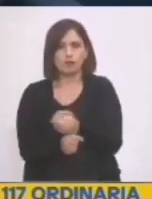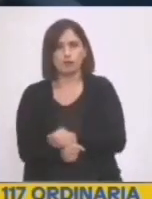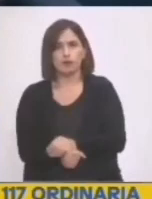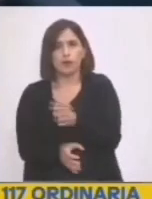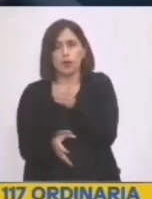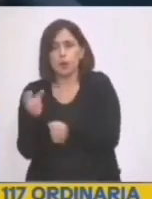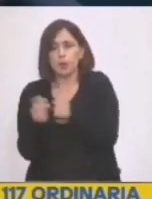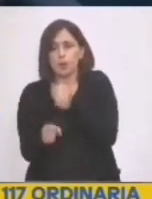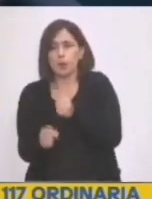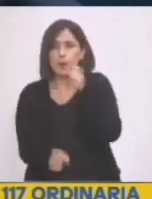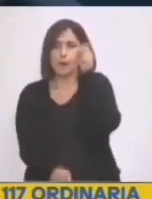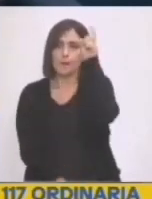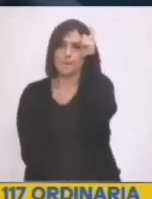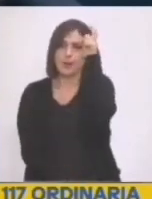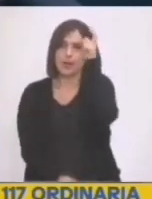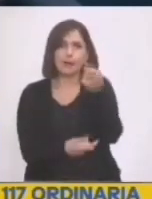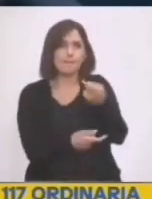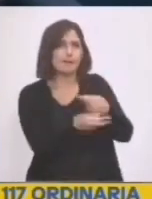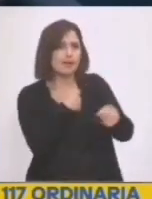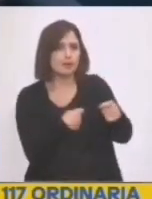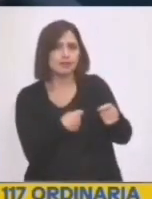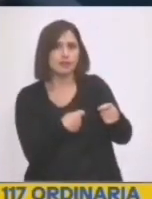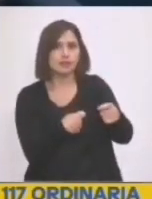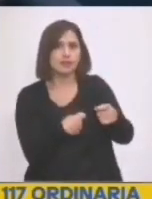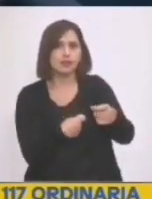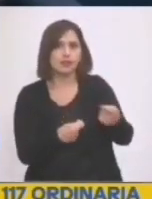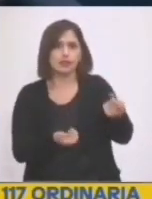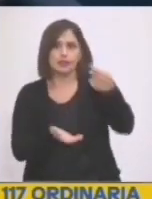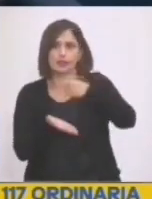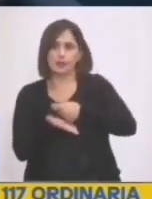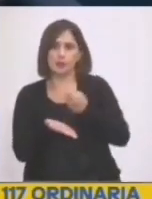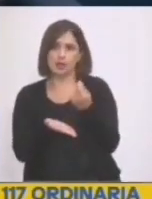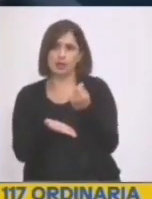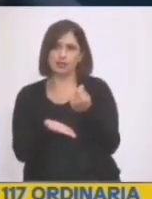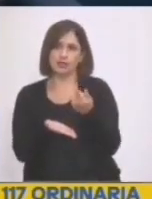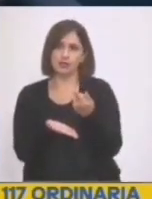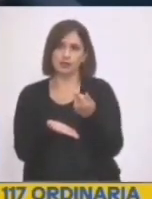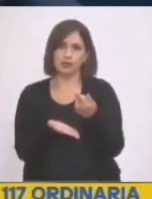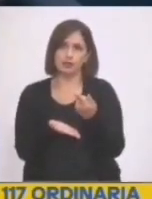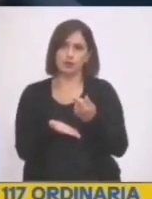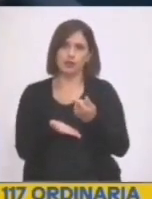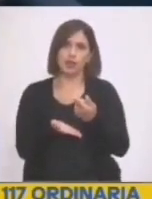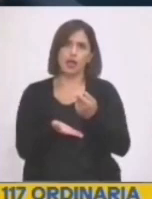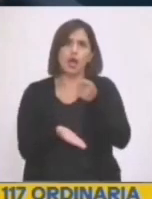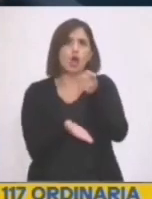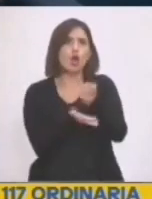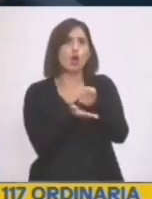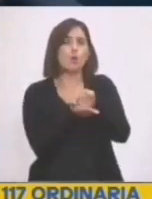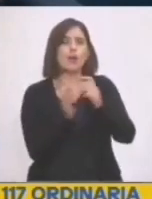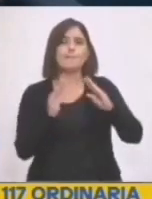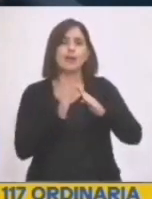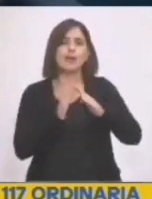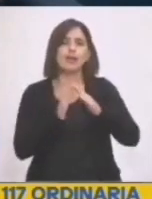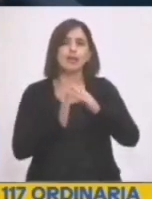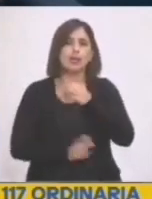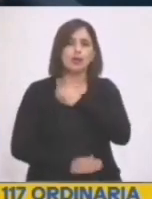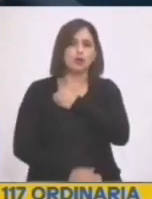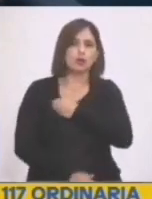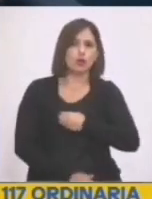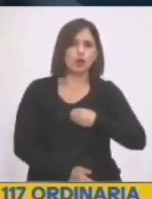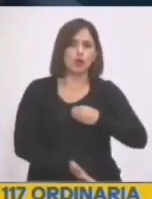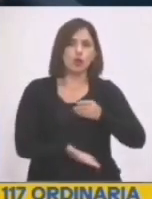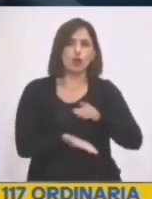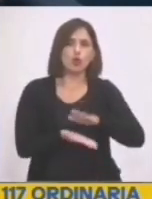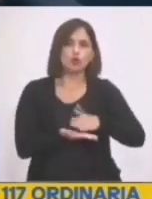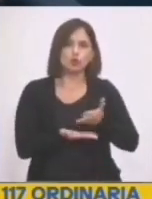litros de leche para venderla en el vecindario y transformarlo en un par de Lucas para poder tener el pasaje para ir al consultorio a la comuna